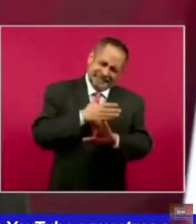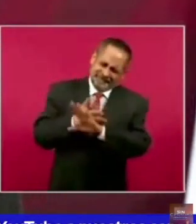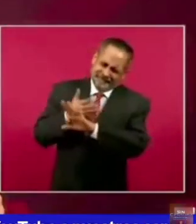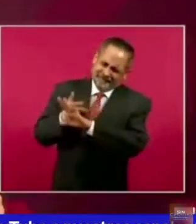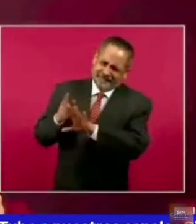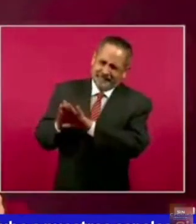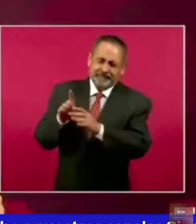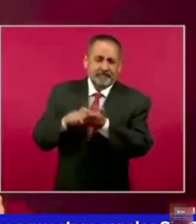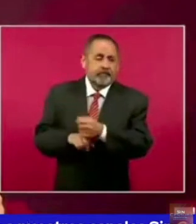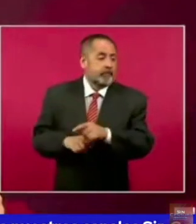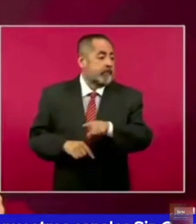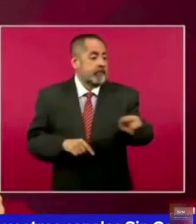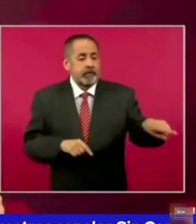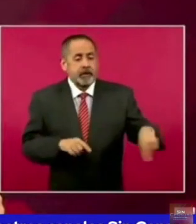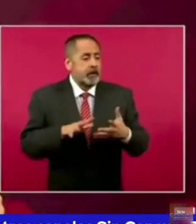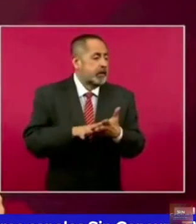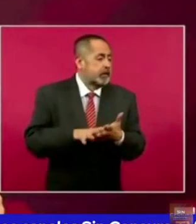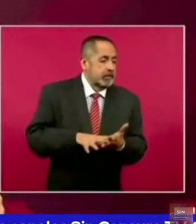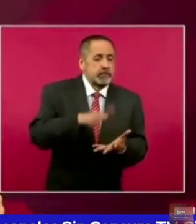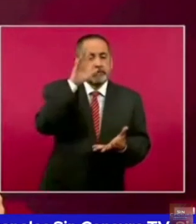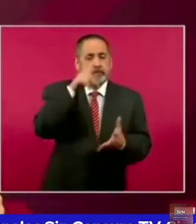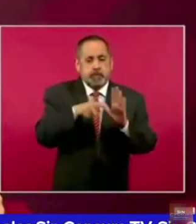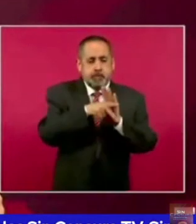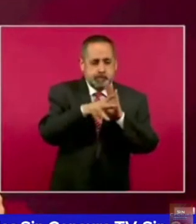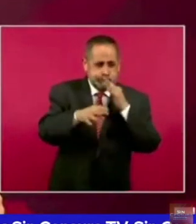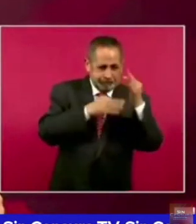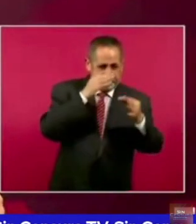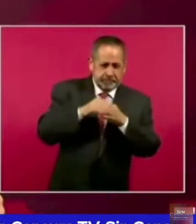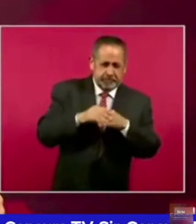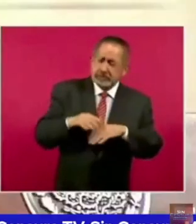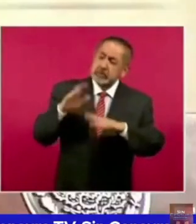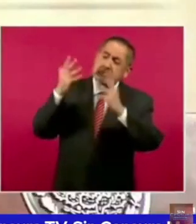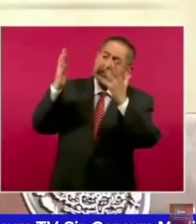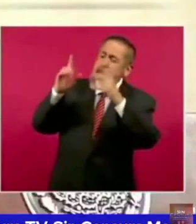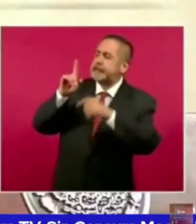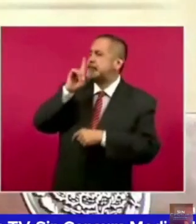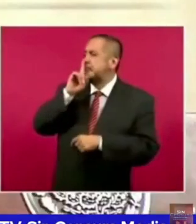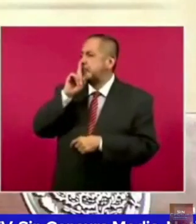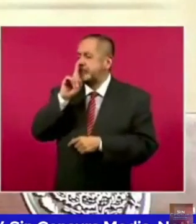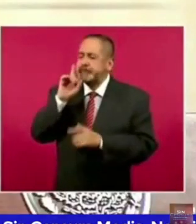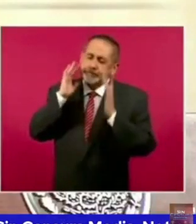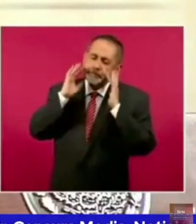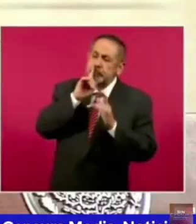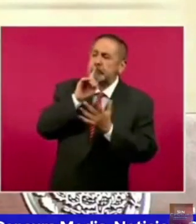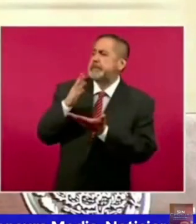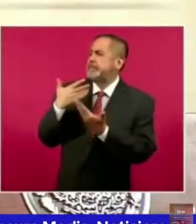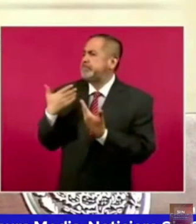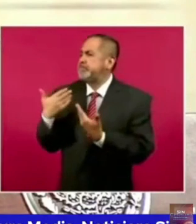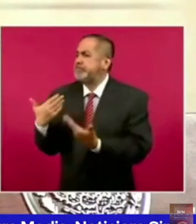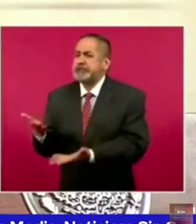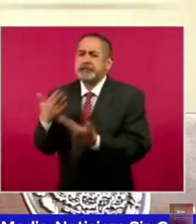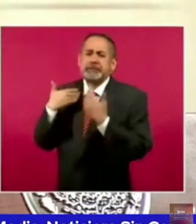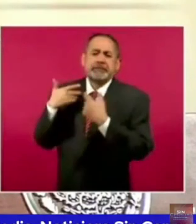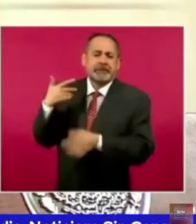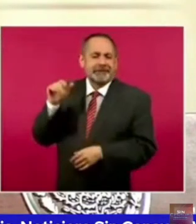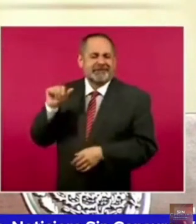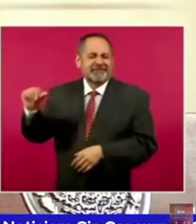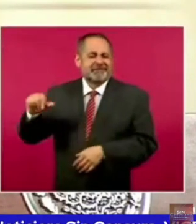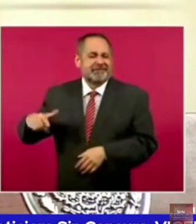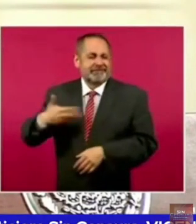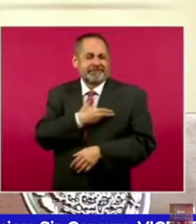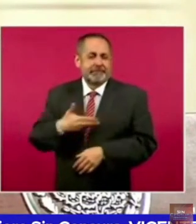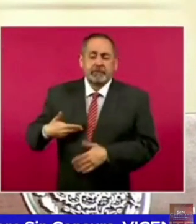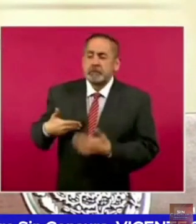a aplaudir, a callar, a quemar incienso a los